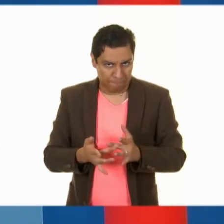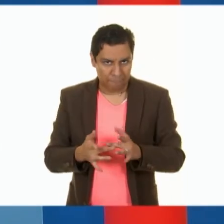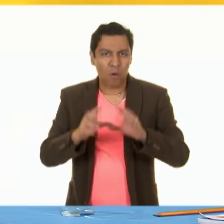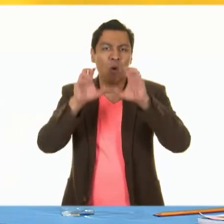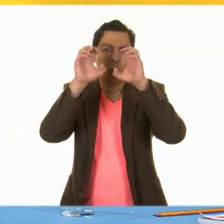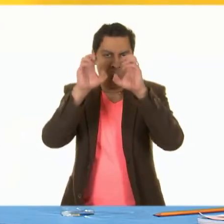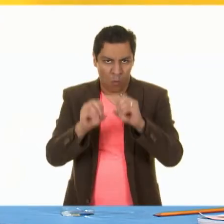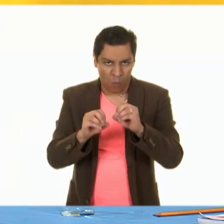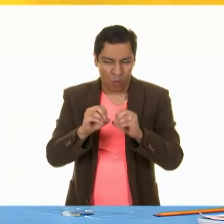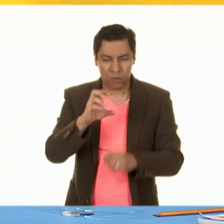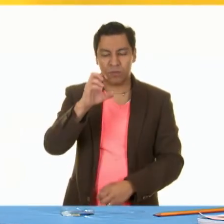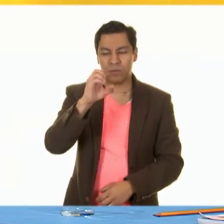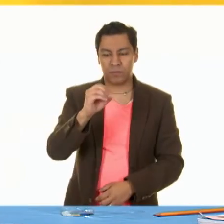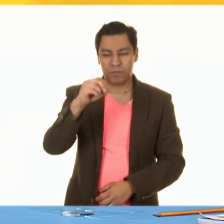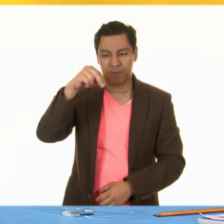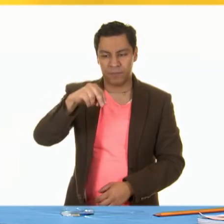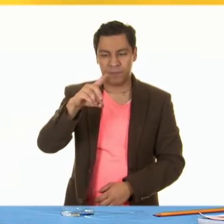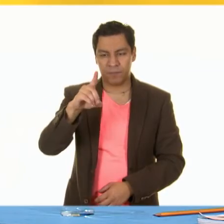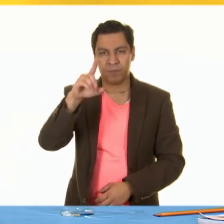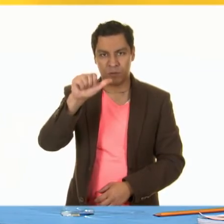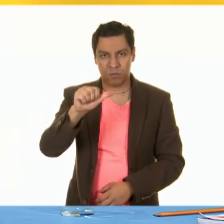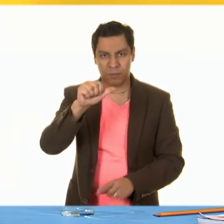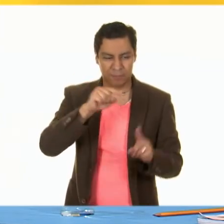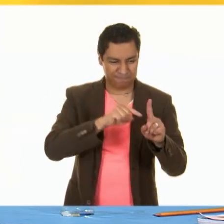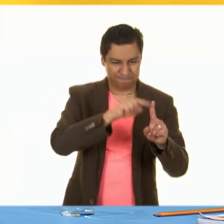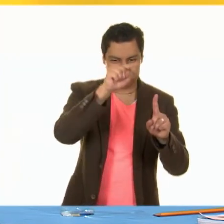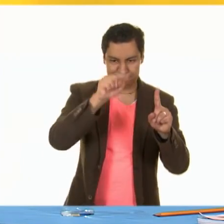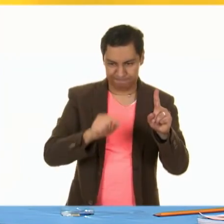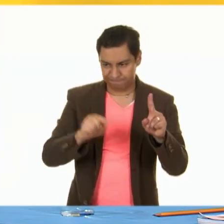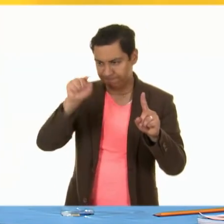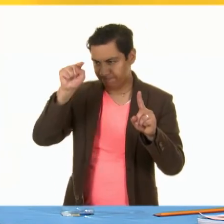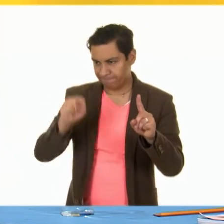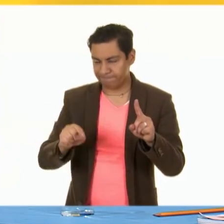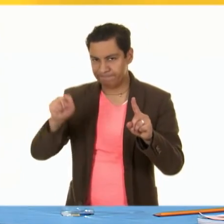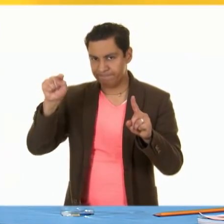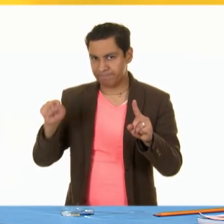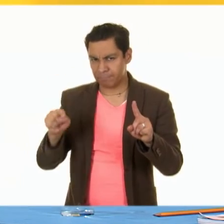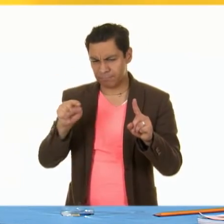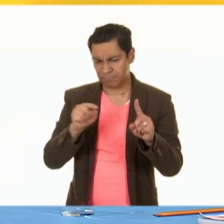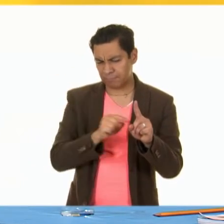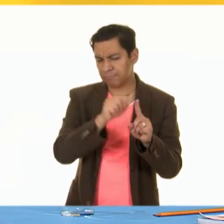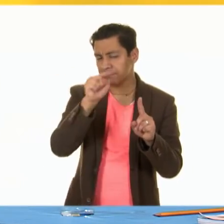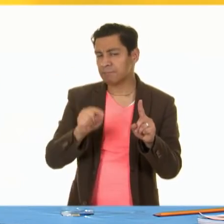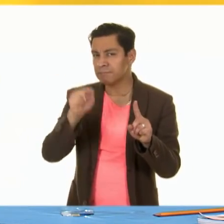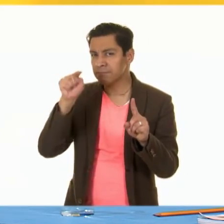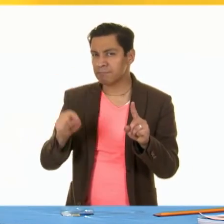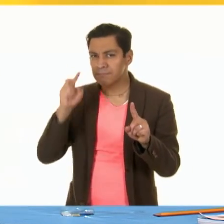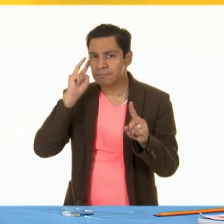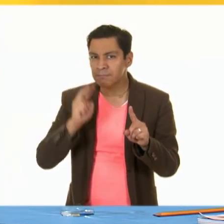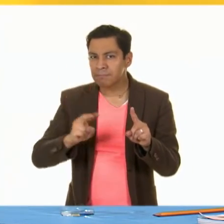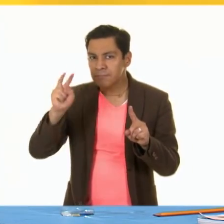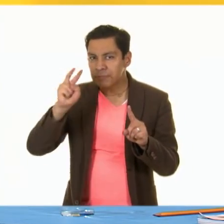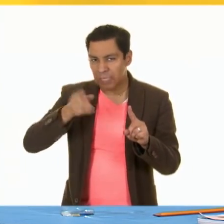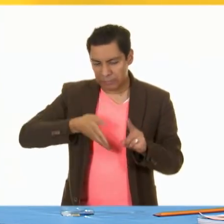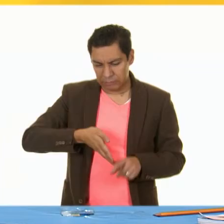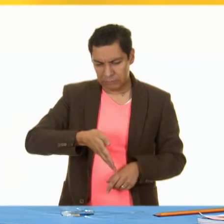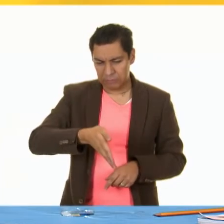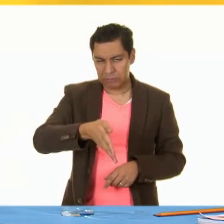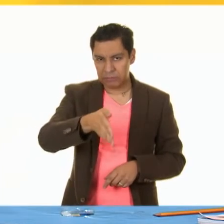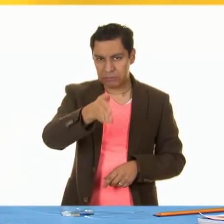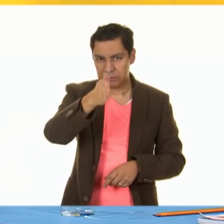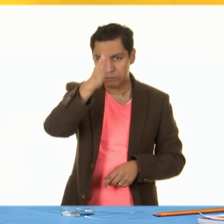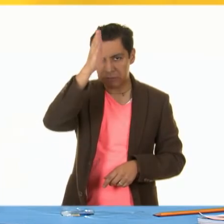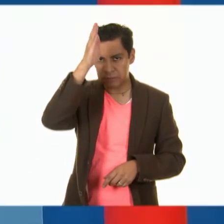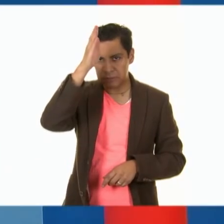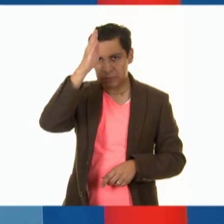onda. Las radiaciones electromagnéticas viajan en línea recta y así pueden ser descritas como